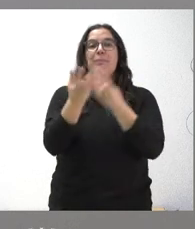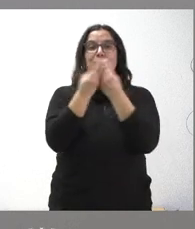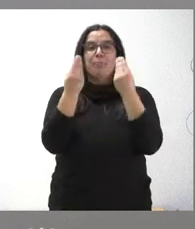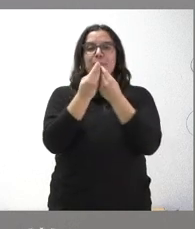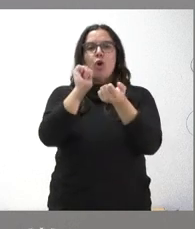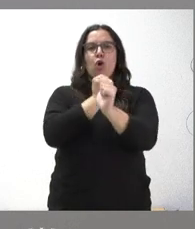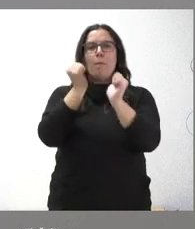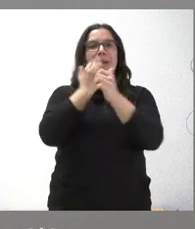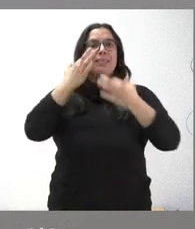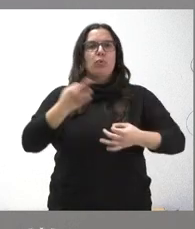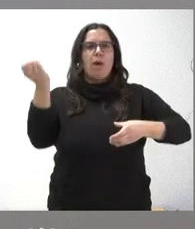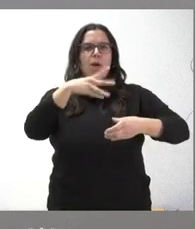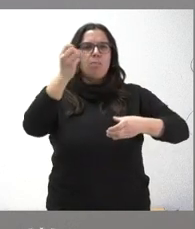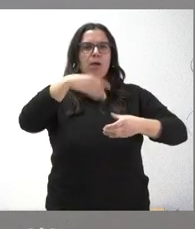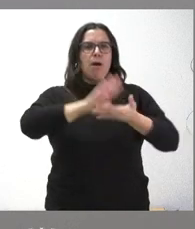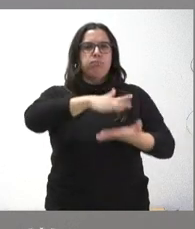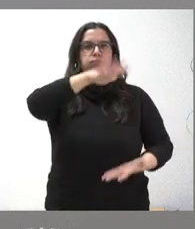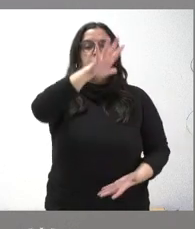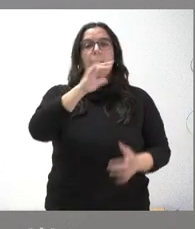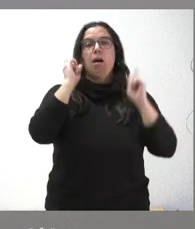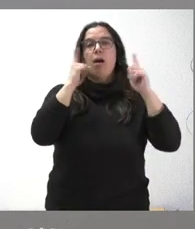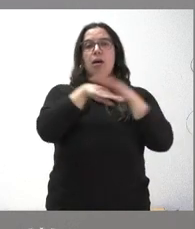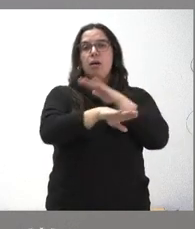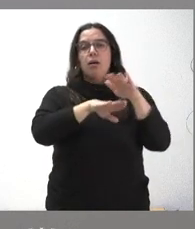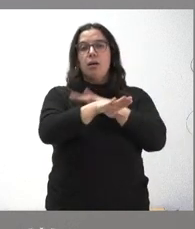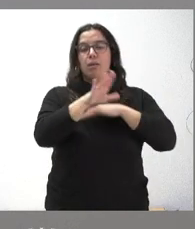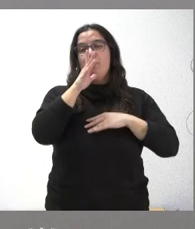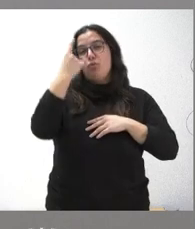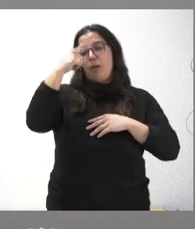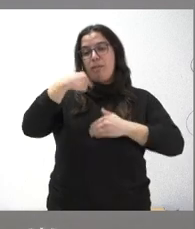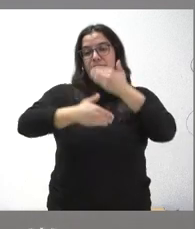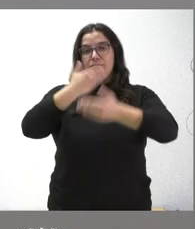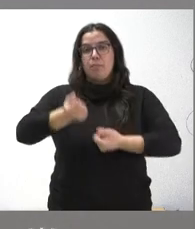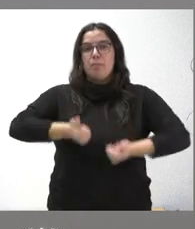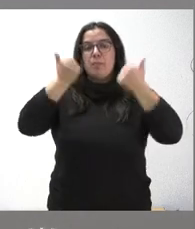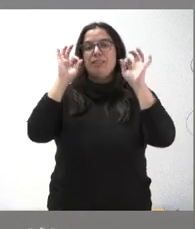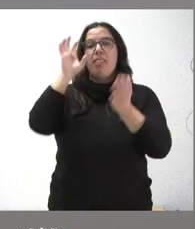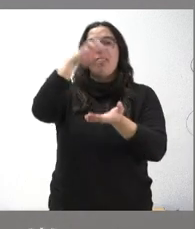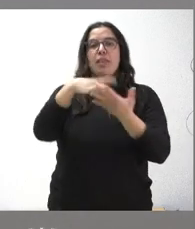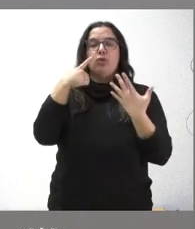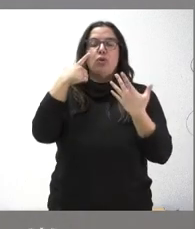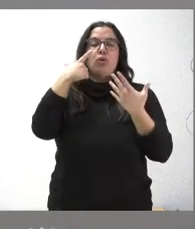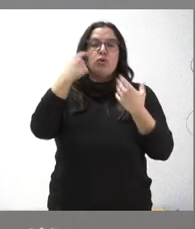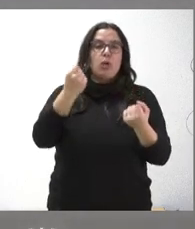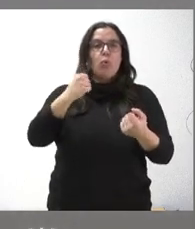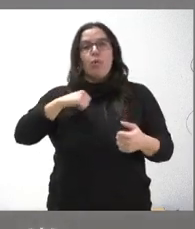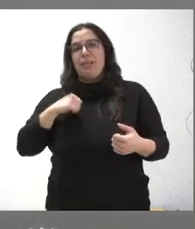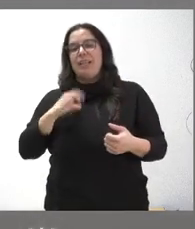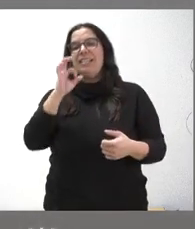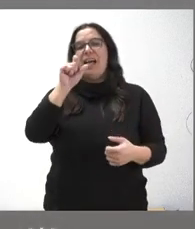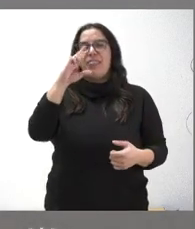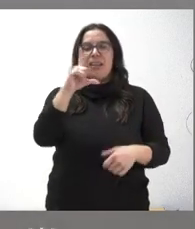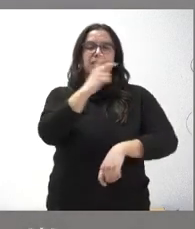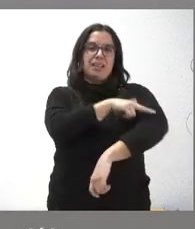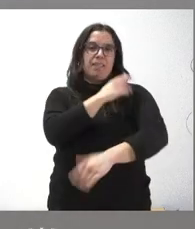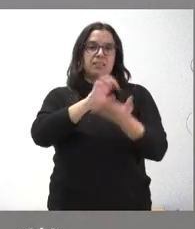copias de seguridad ante la previsión de crecimiento de los datos procesados en los centros de sacil en